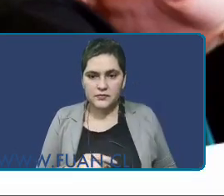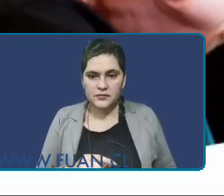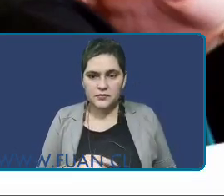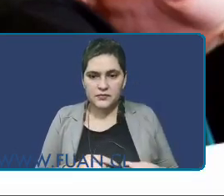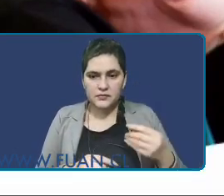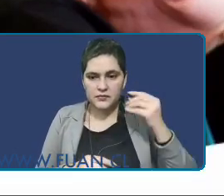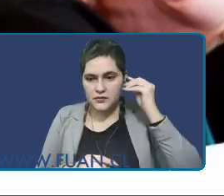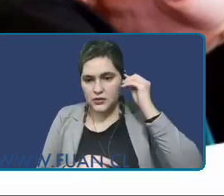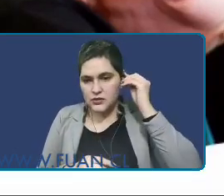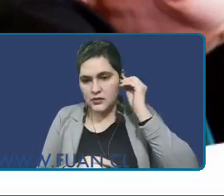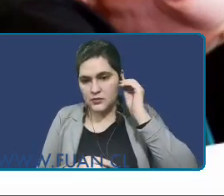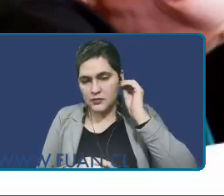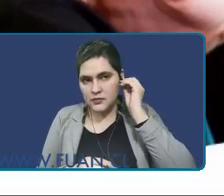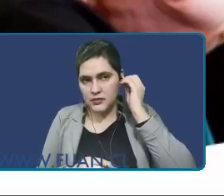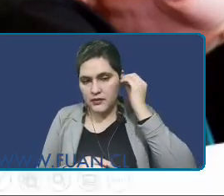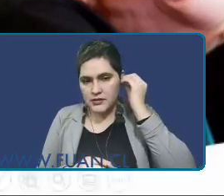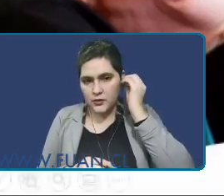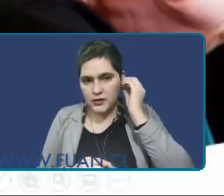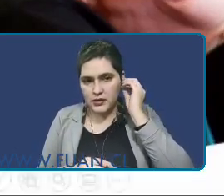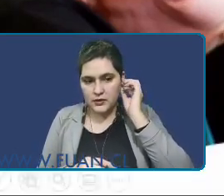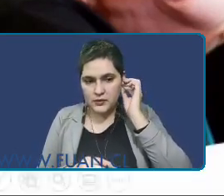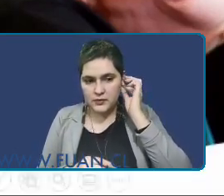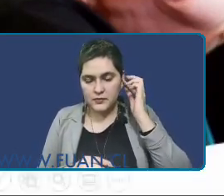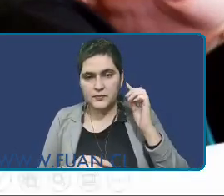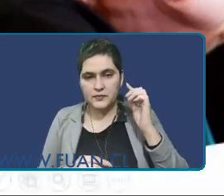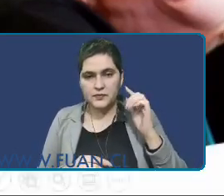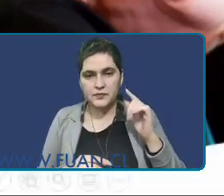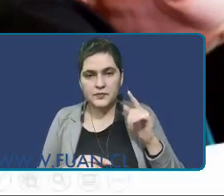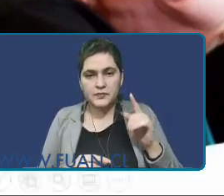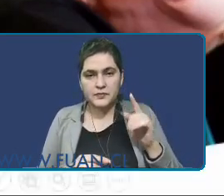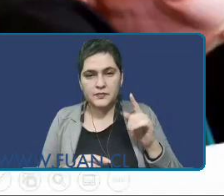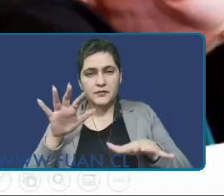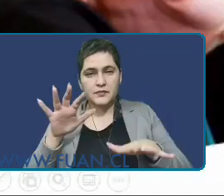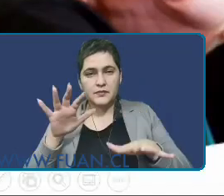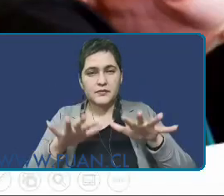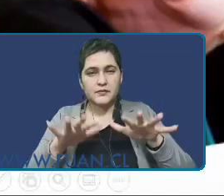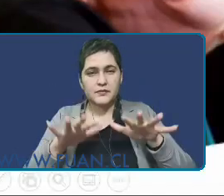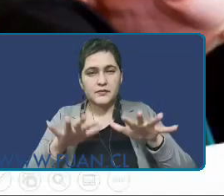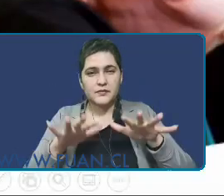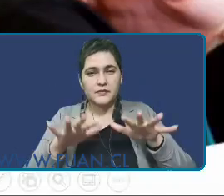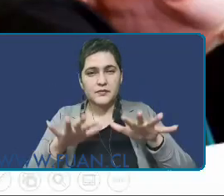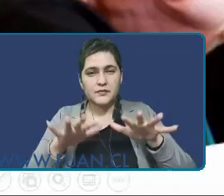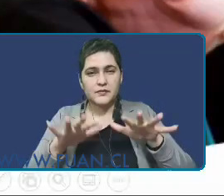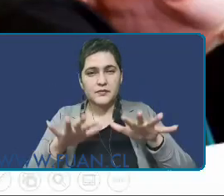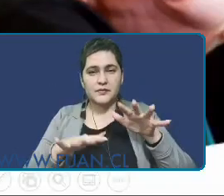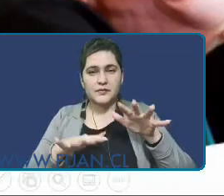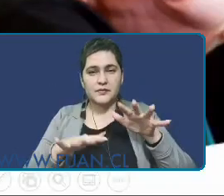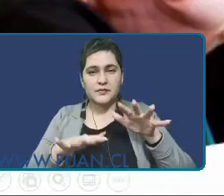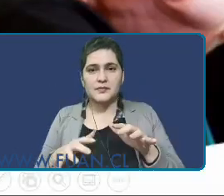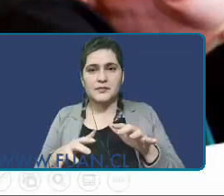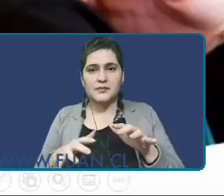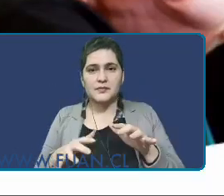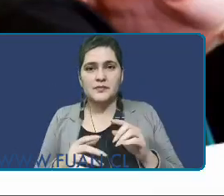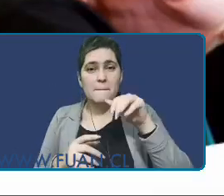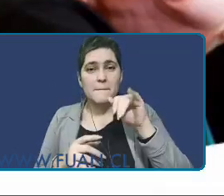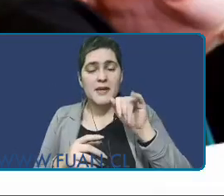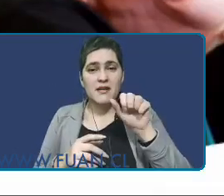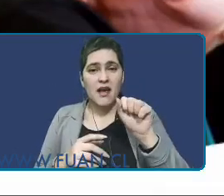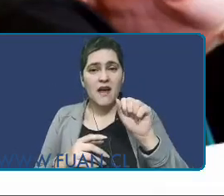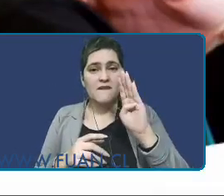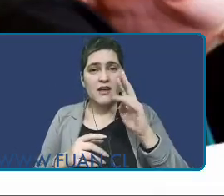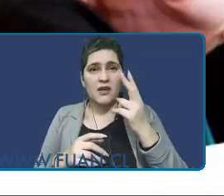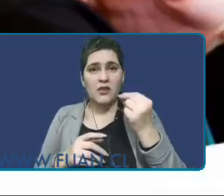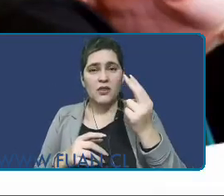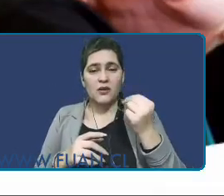población sepa, ¿ya? Entonces, porque a veces las únicas vitaminas que estoy recibiendo, que dijimos que la B12 era importante, o que el ácido fólico